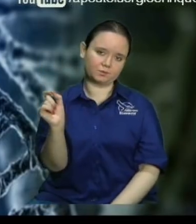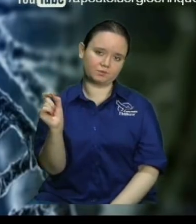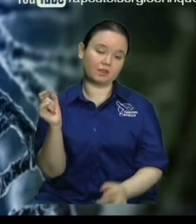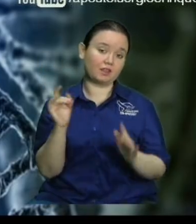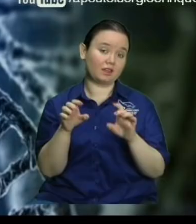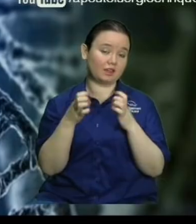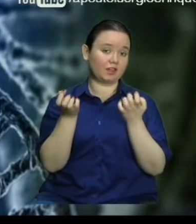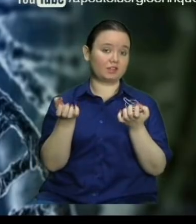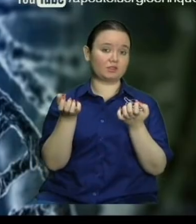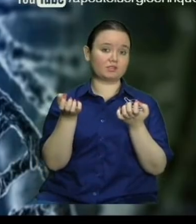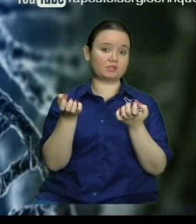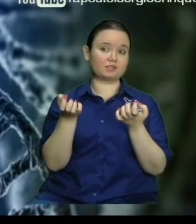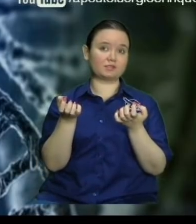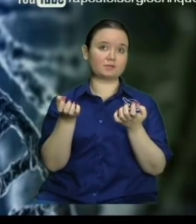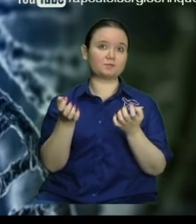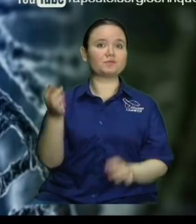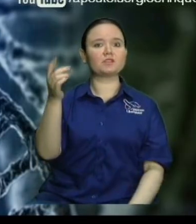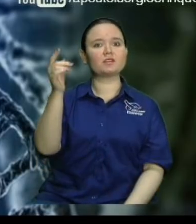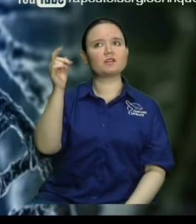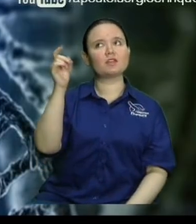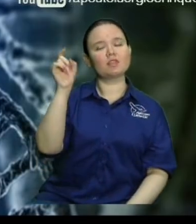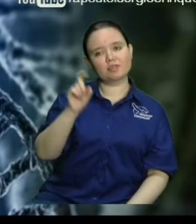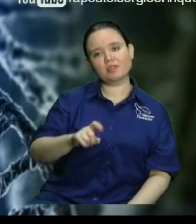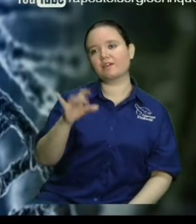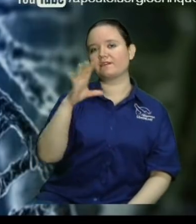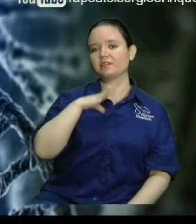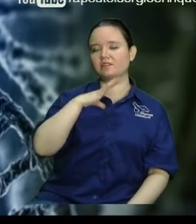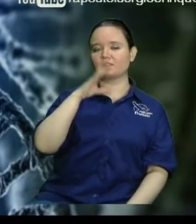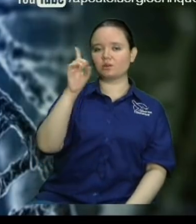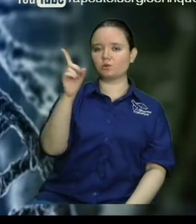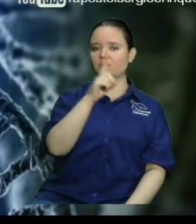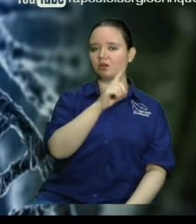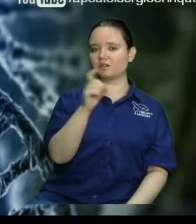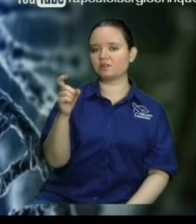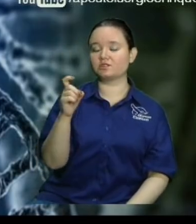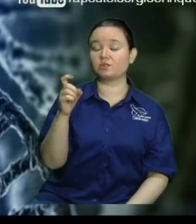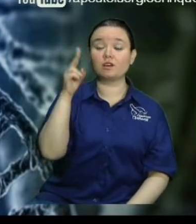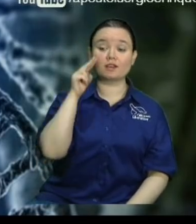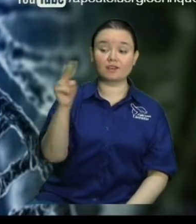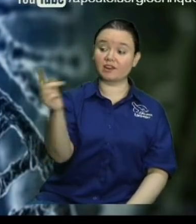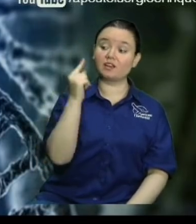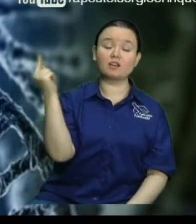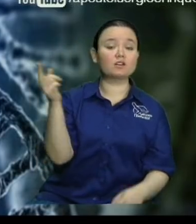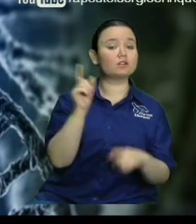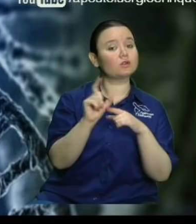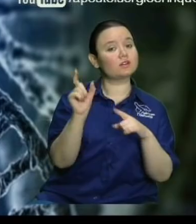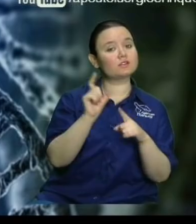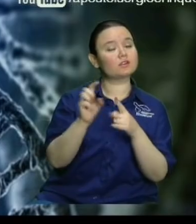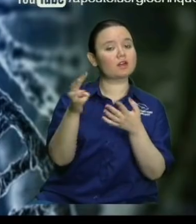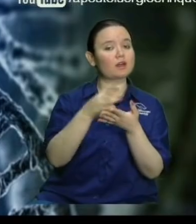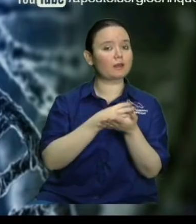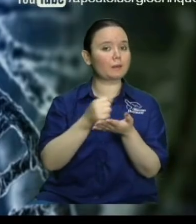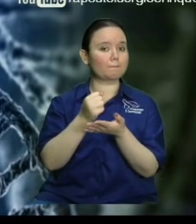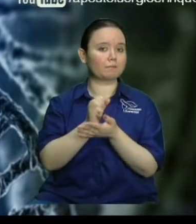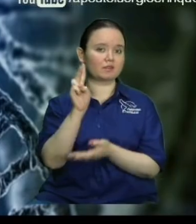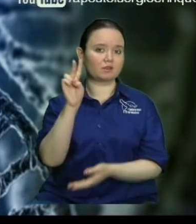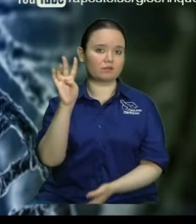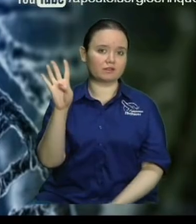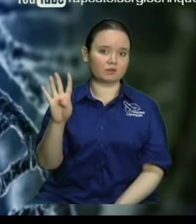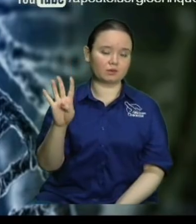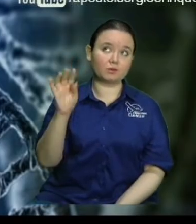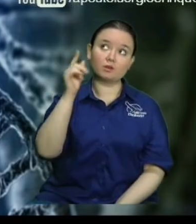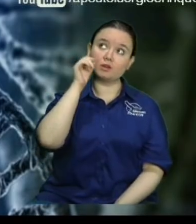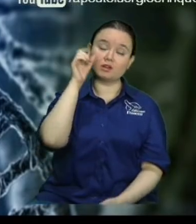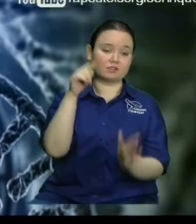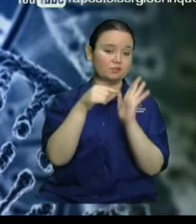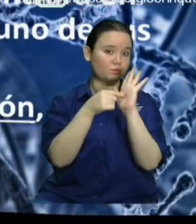que debe haber una generación que ha de ver todas las cosas que están en Mateo 24 y que el Señor nos las